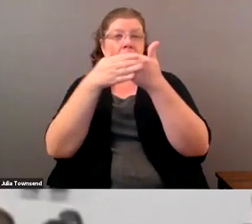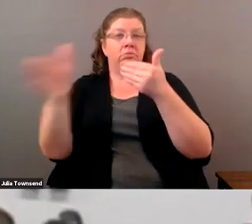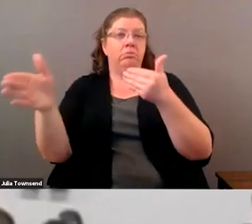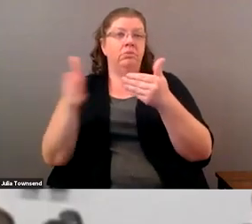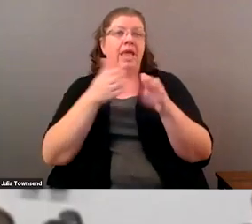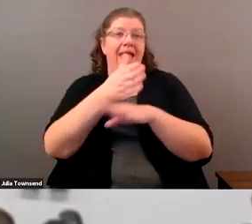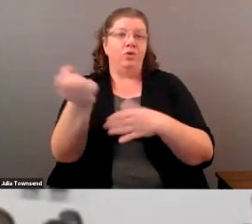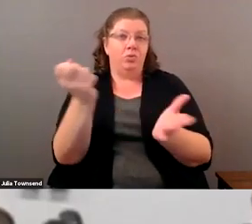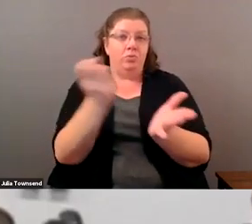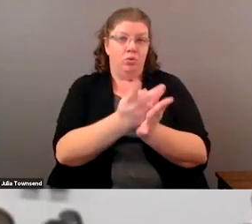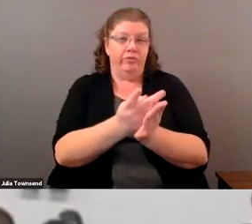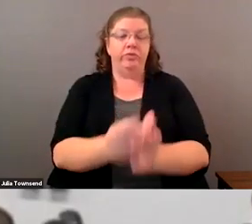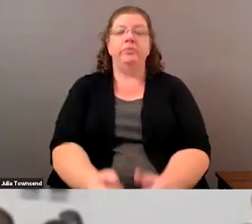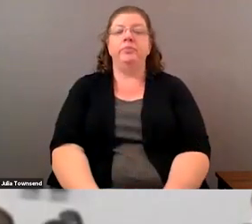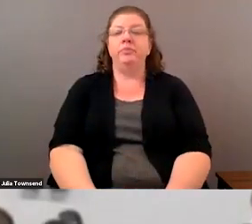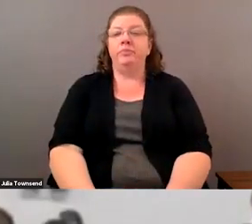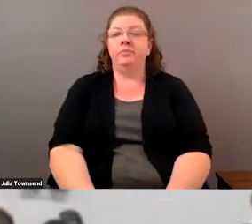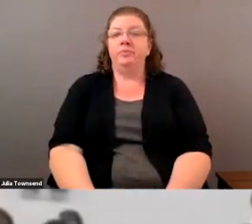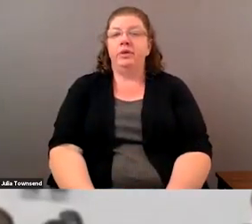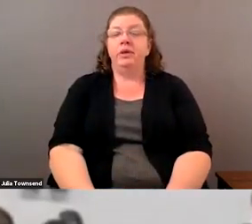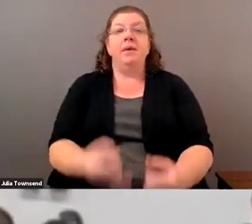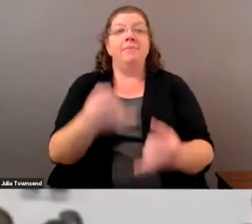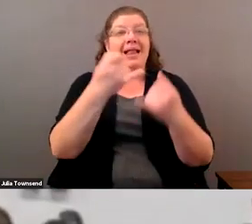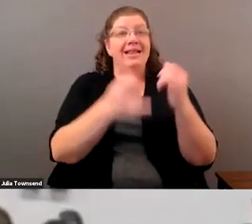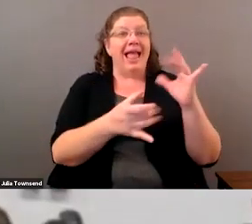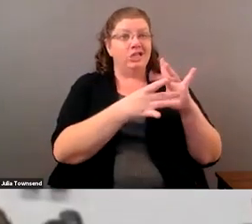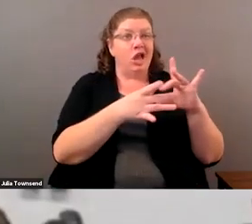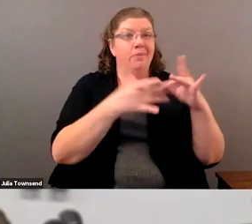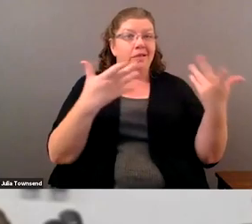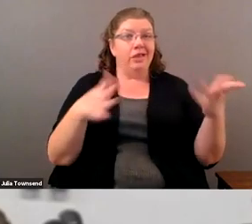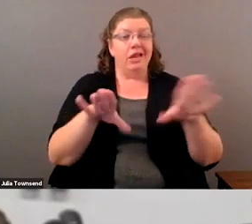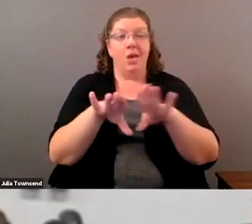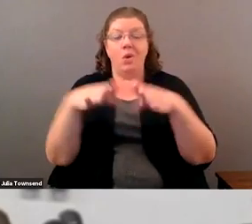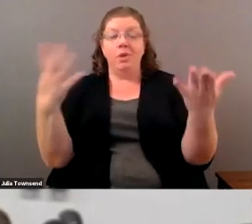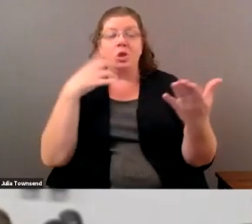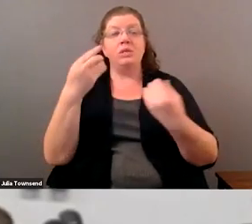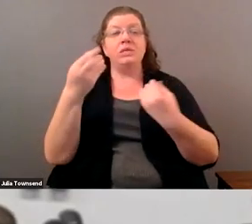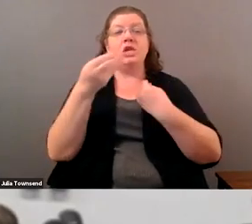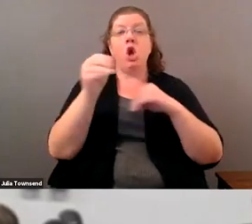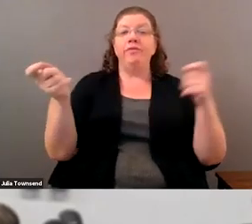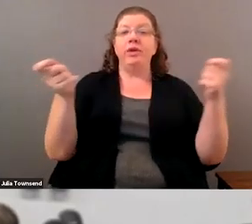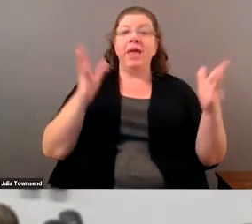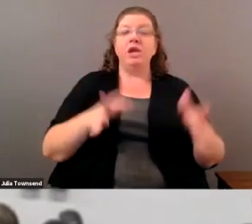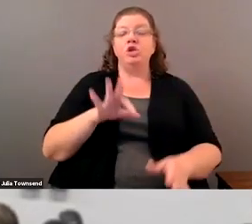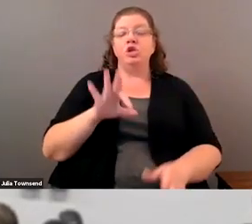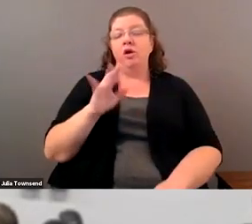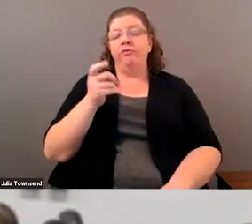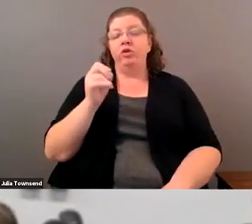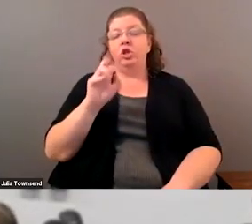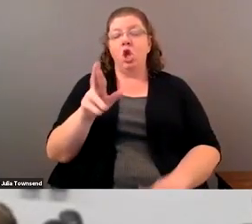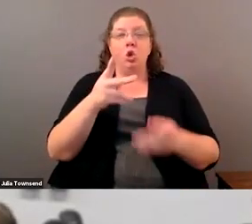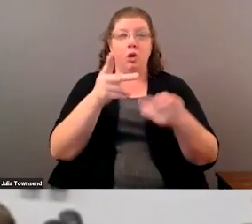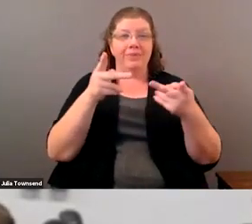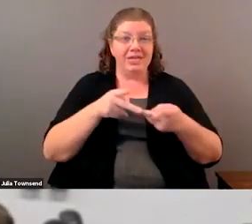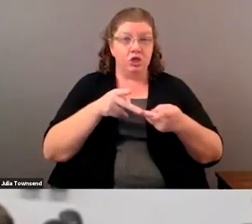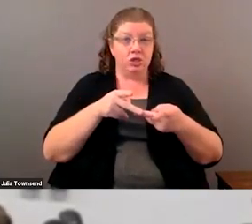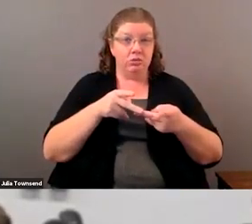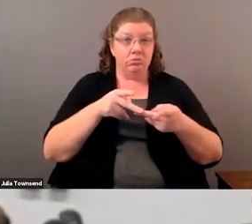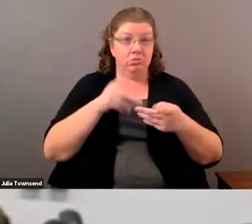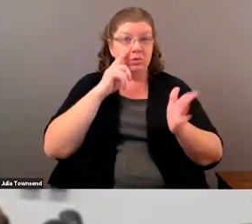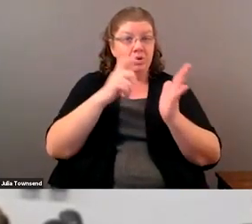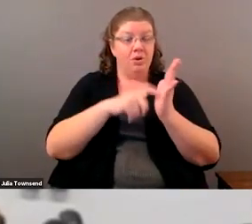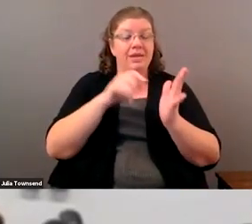así que en caso de que se apruebe estas descripciones laborales van a entrar en efectos el último comentario que será antes de tra el uso de